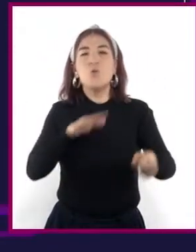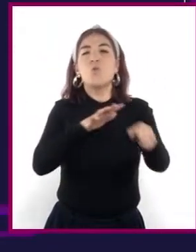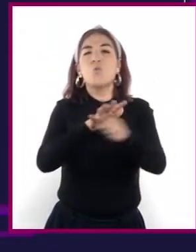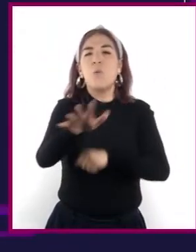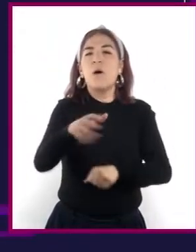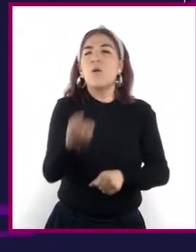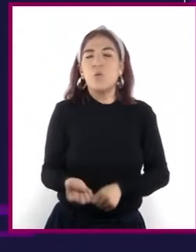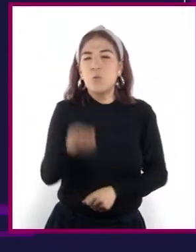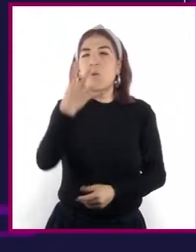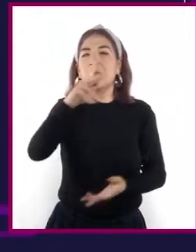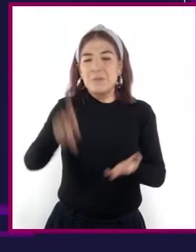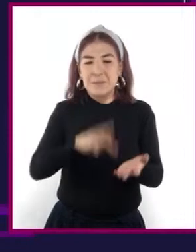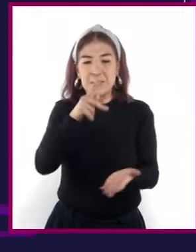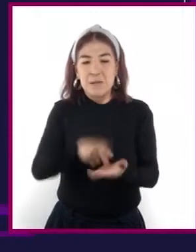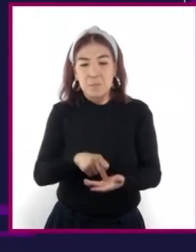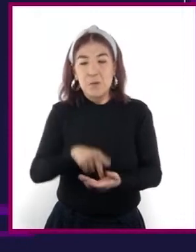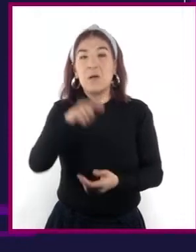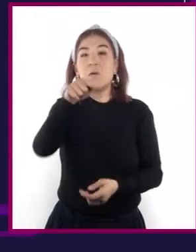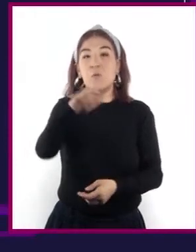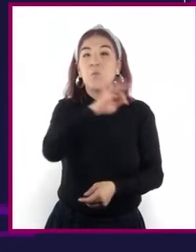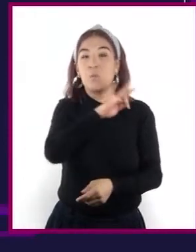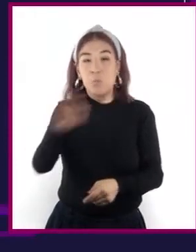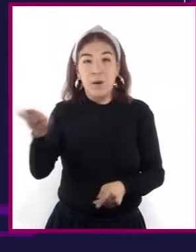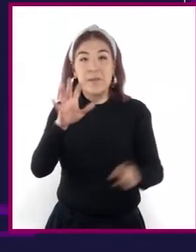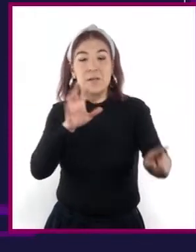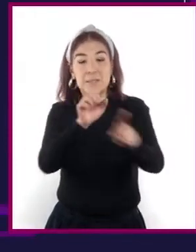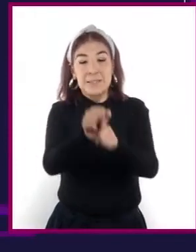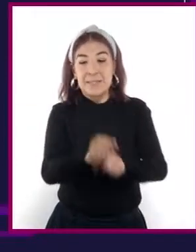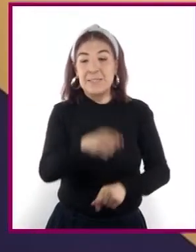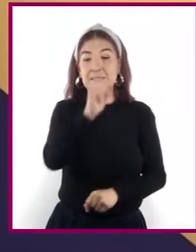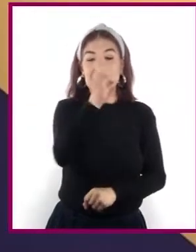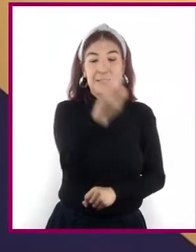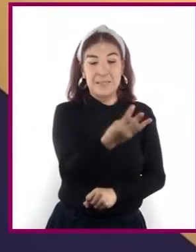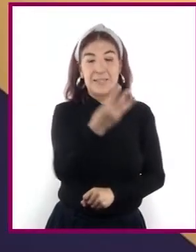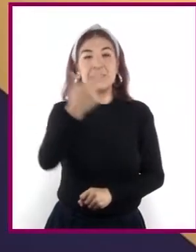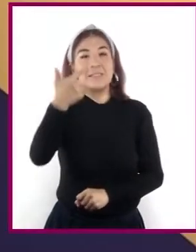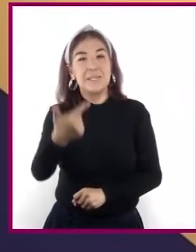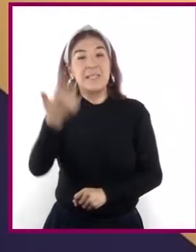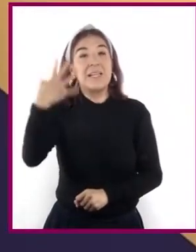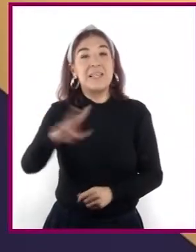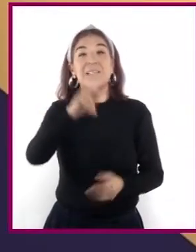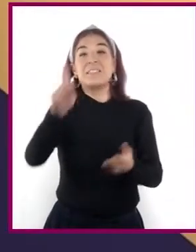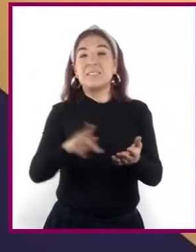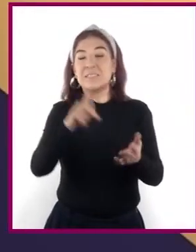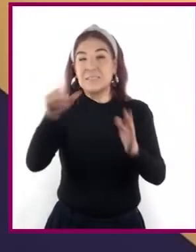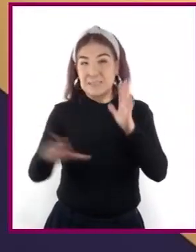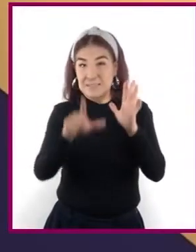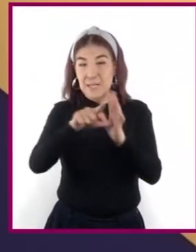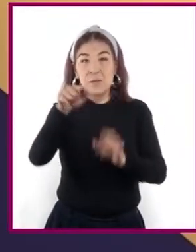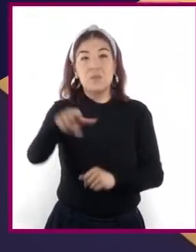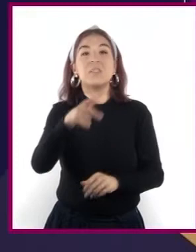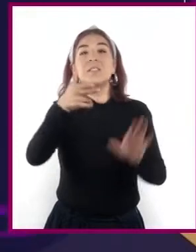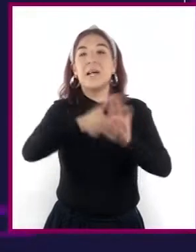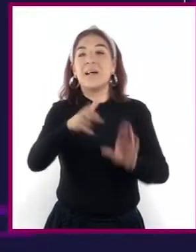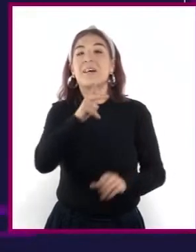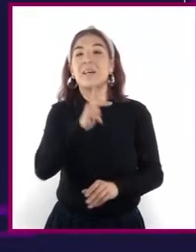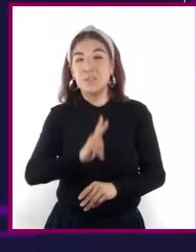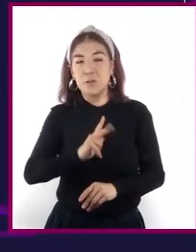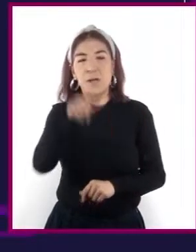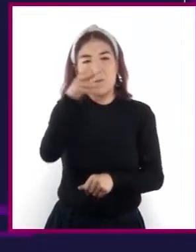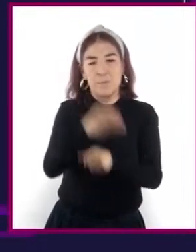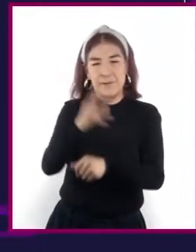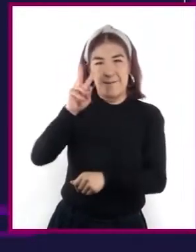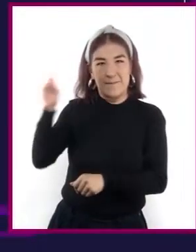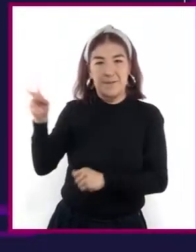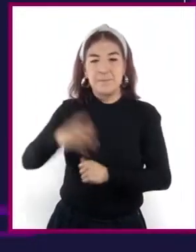esperaría recorrer con 3, 7 y 10 litros de gasolina? En la tabla podemos observar que con